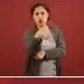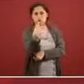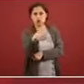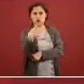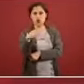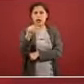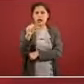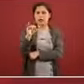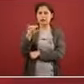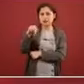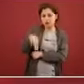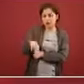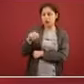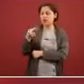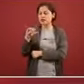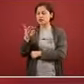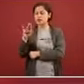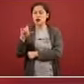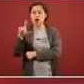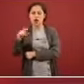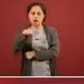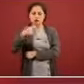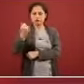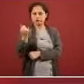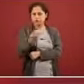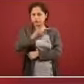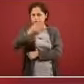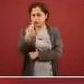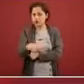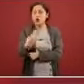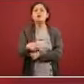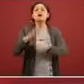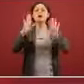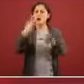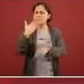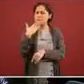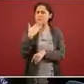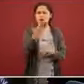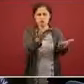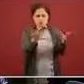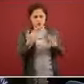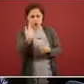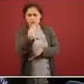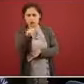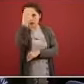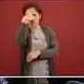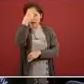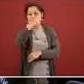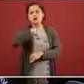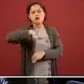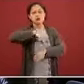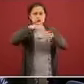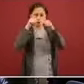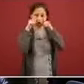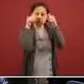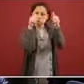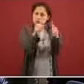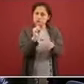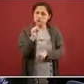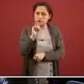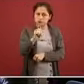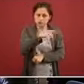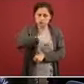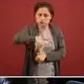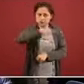grupo, escuchamos con el mismo respeto que escuchamos a cualquier otra agrupación o a ellos con mayor razón, son la